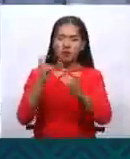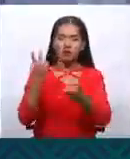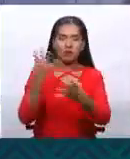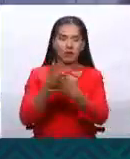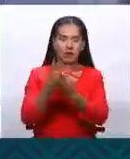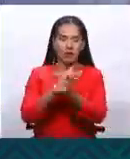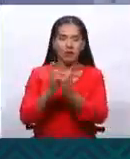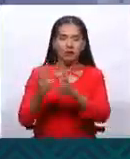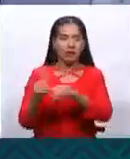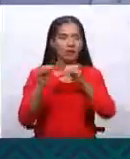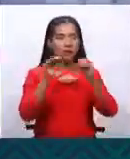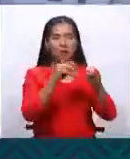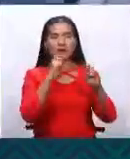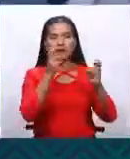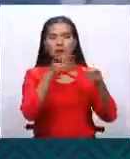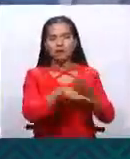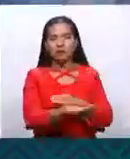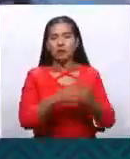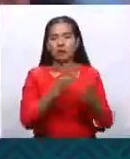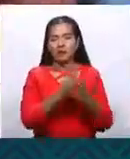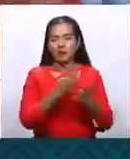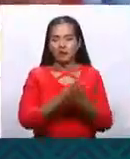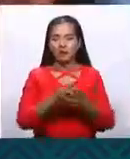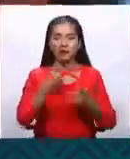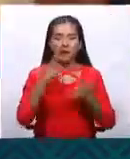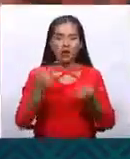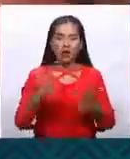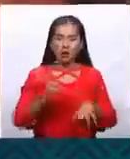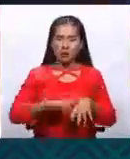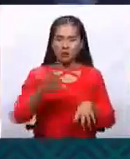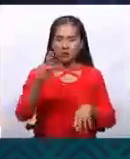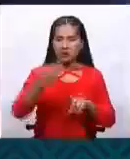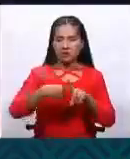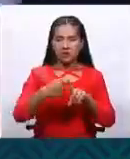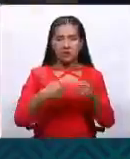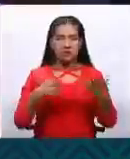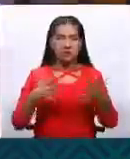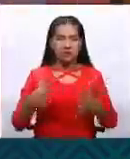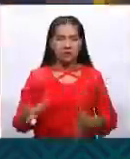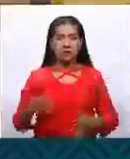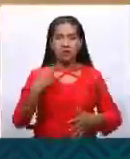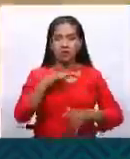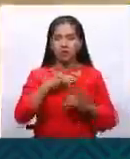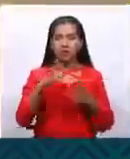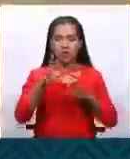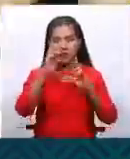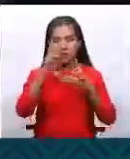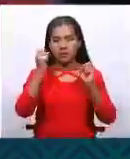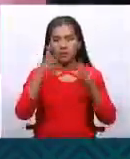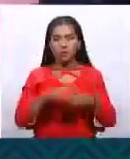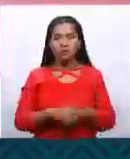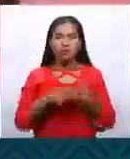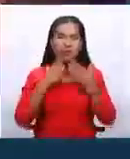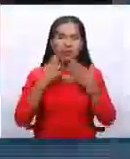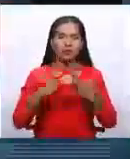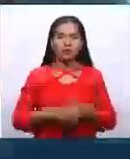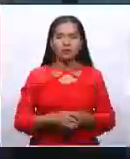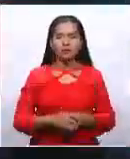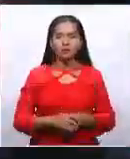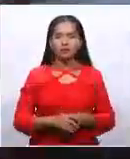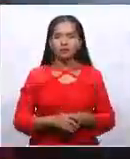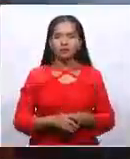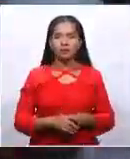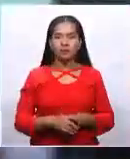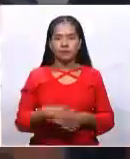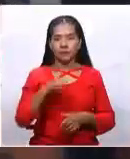mandamiento indica una detención preventiva de 6 meses, en ese entendido. Hemos dado cumplimiento. ¿Hay más aprendidos en este caso? ¿Qué sabe en El Alto?